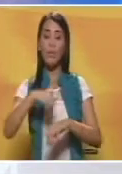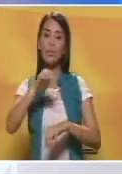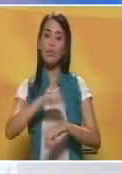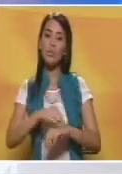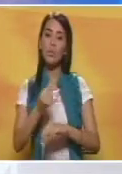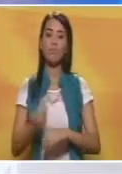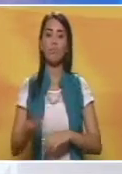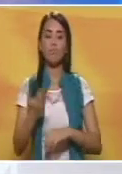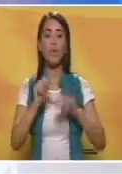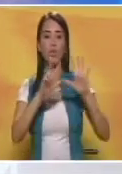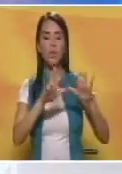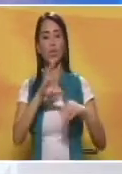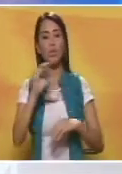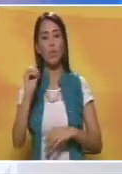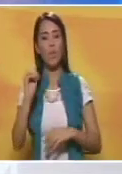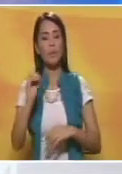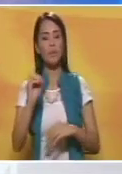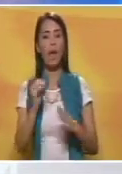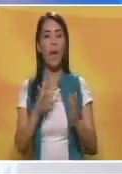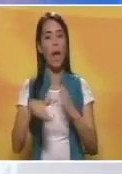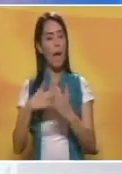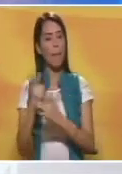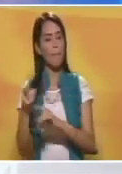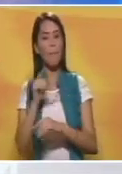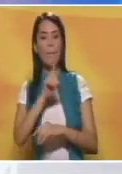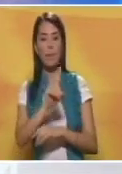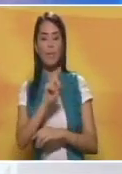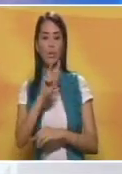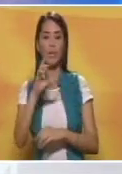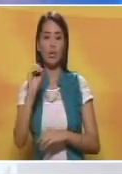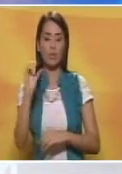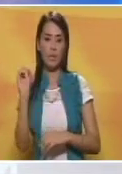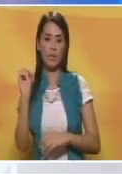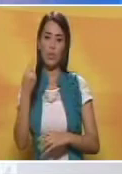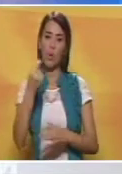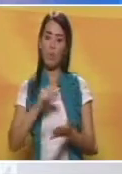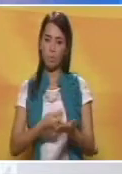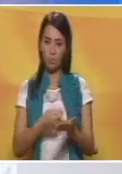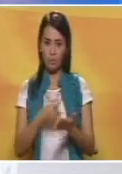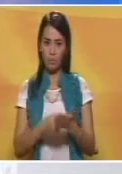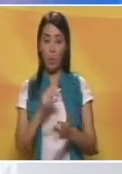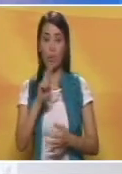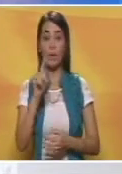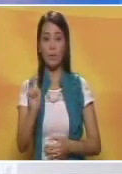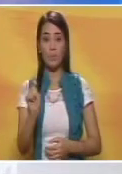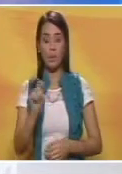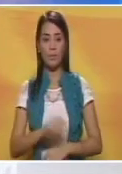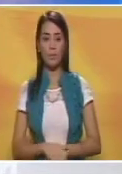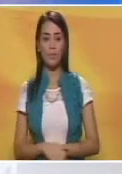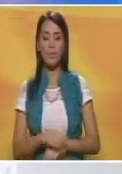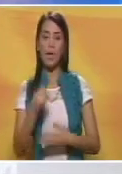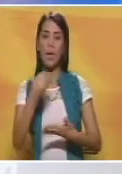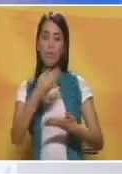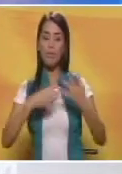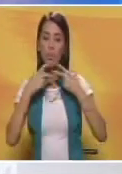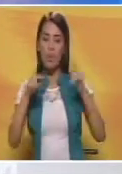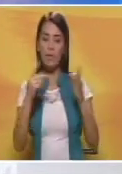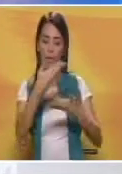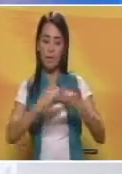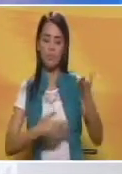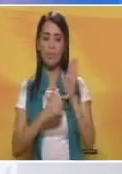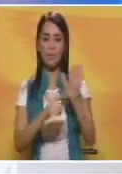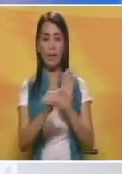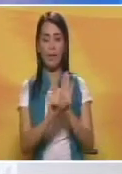aumentó de 850 bolívares a 1200 el valor de la unidad tributaria la decisión fue publicada en la gaceta oficial número 41 mil